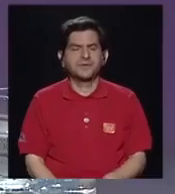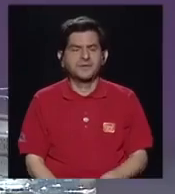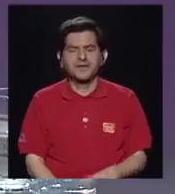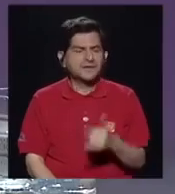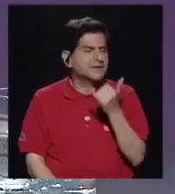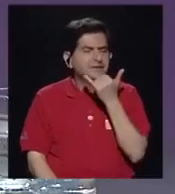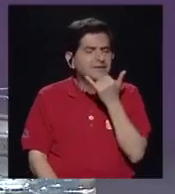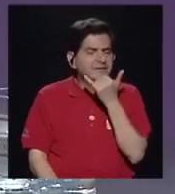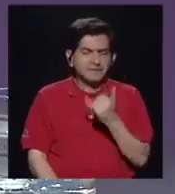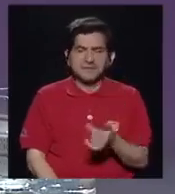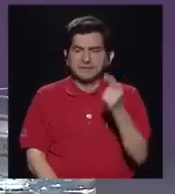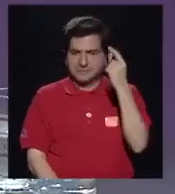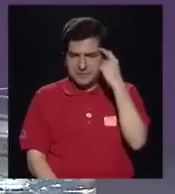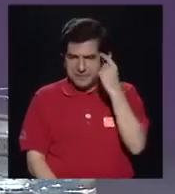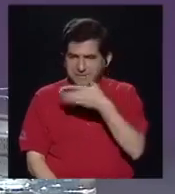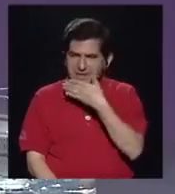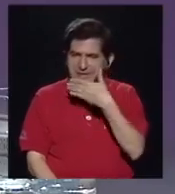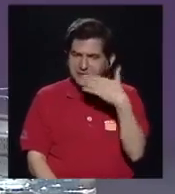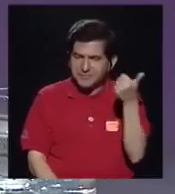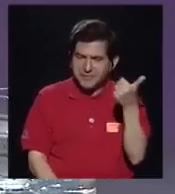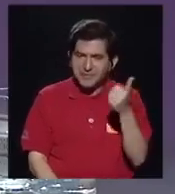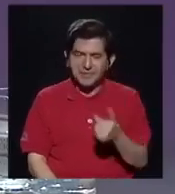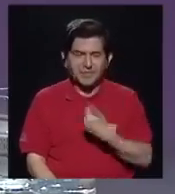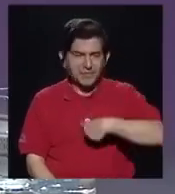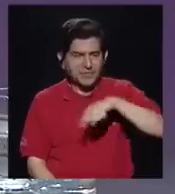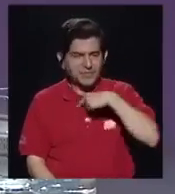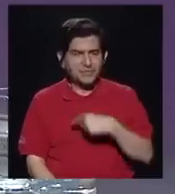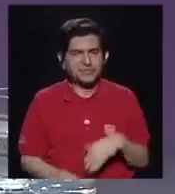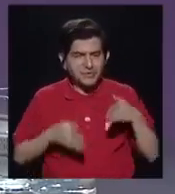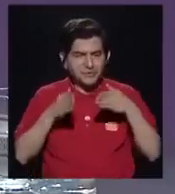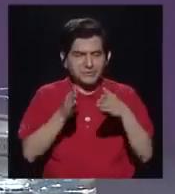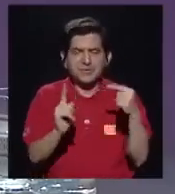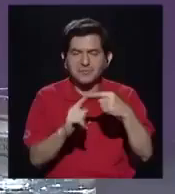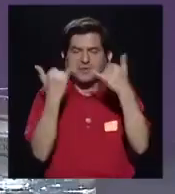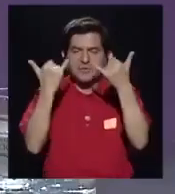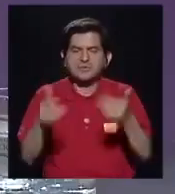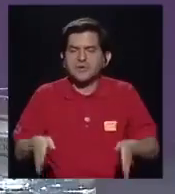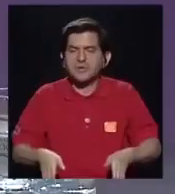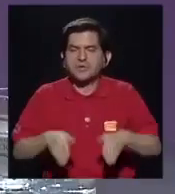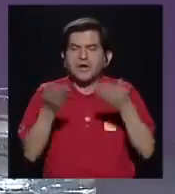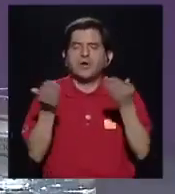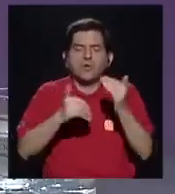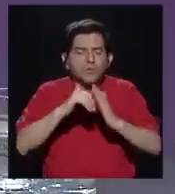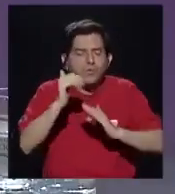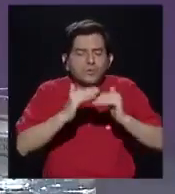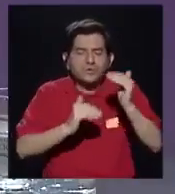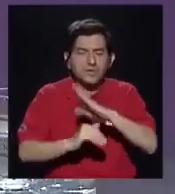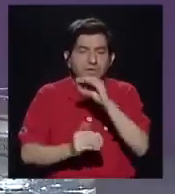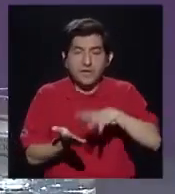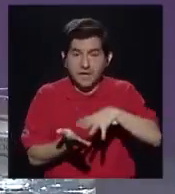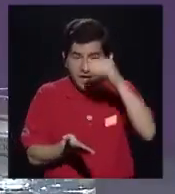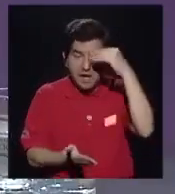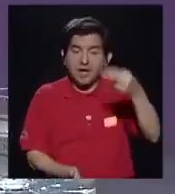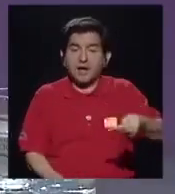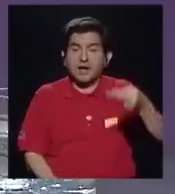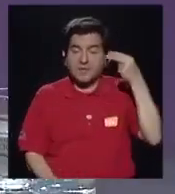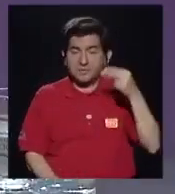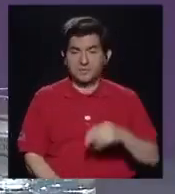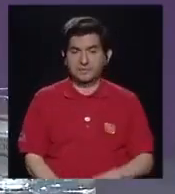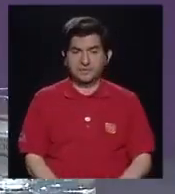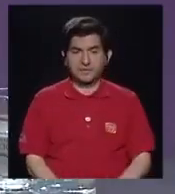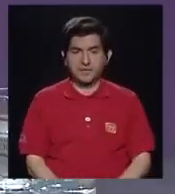es que tenemos que pensar mejor cómo cómo hemos hecho el camino hasta acá no y aprender de la historia aprender